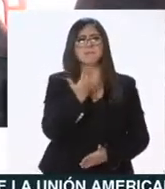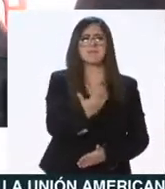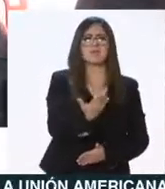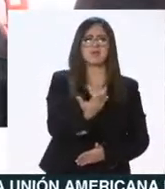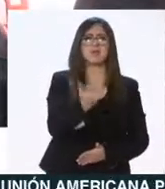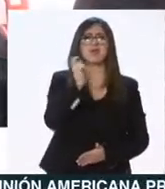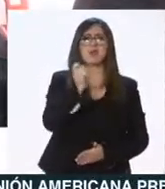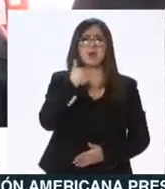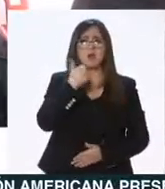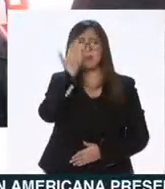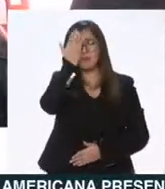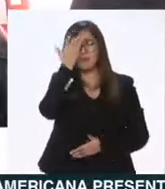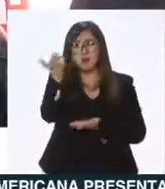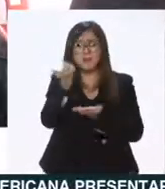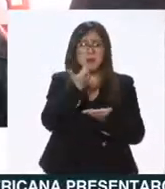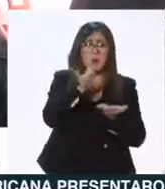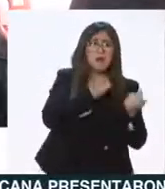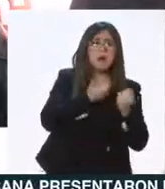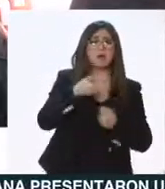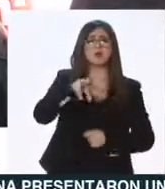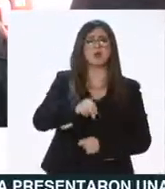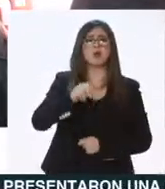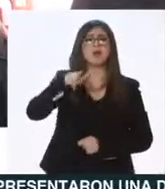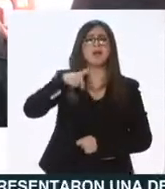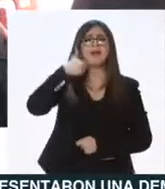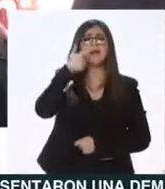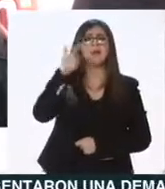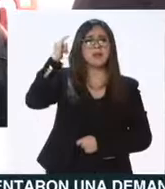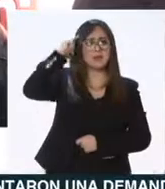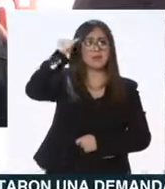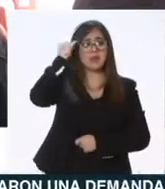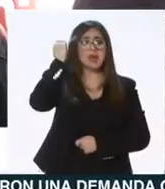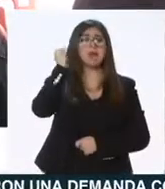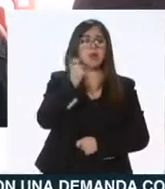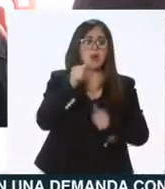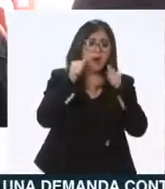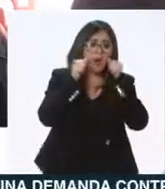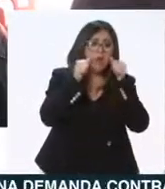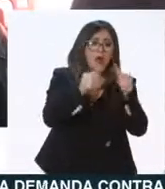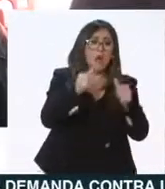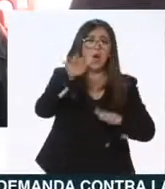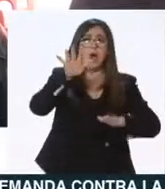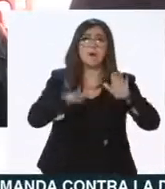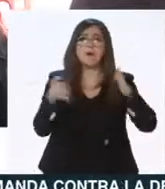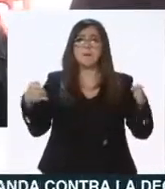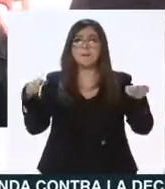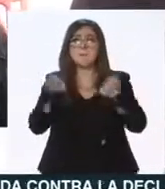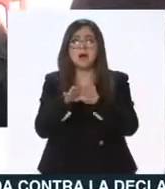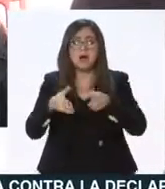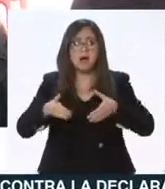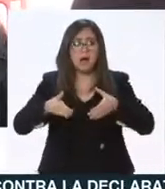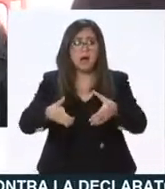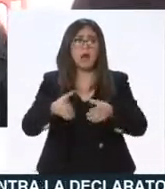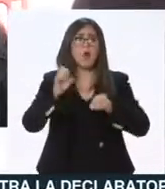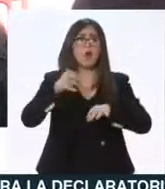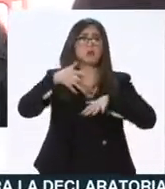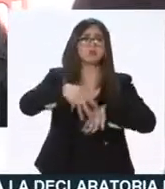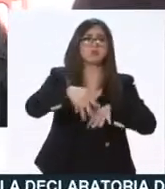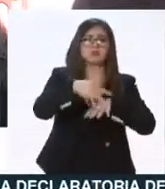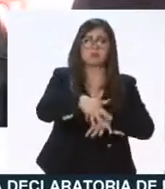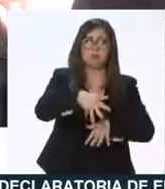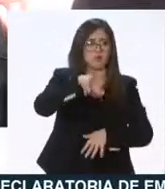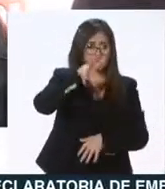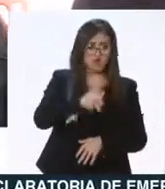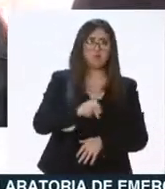somos limosneros, ya no queremos ver indígena para que se le atienda, ande cerrando calle o haciendo manifestaciones.